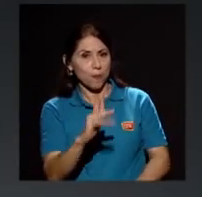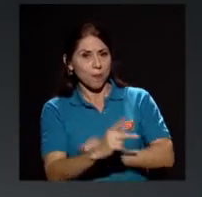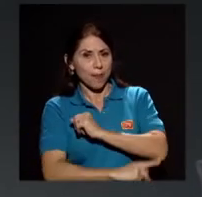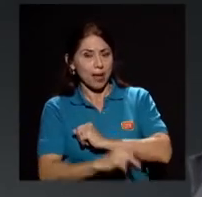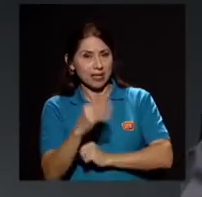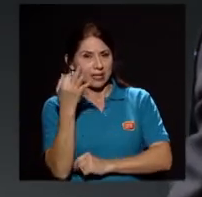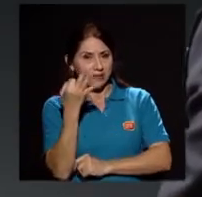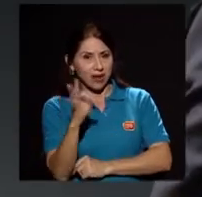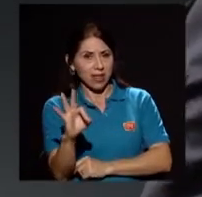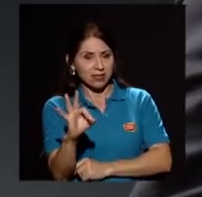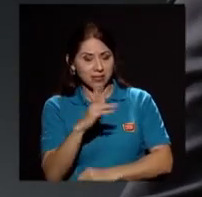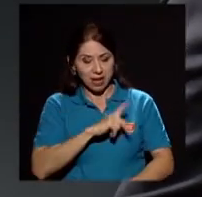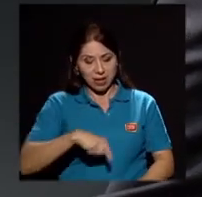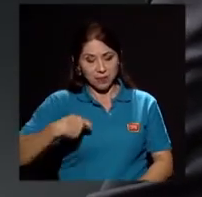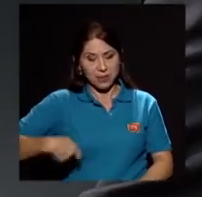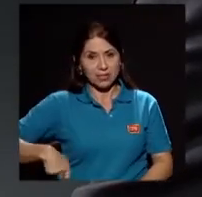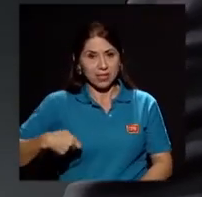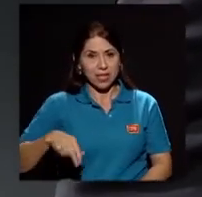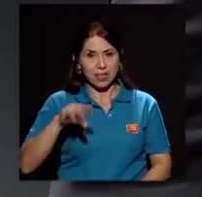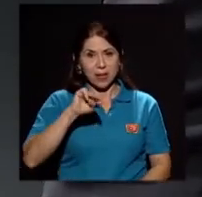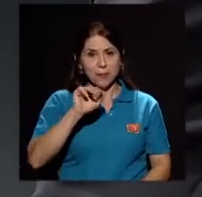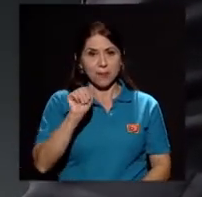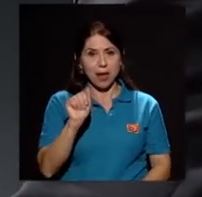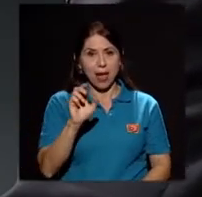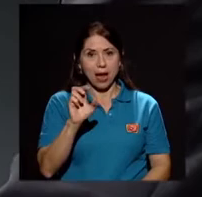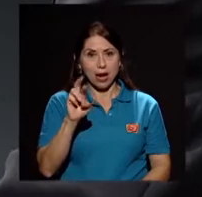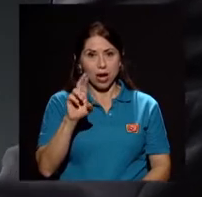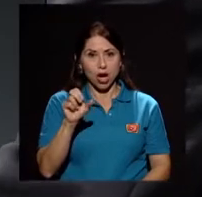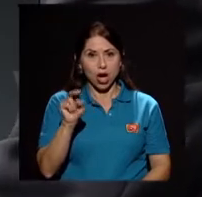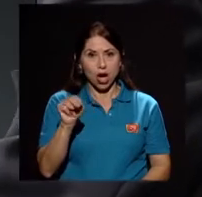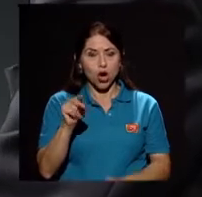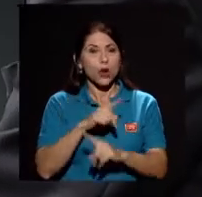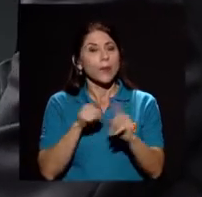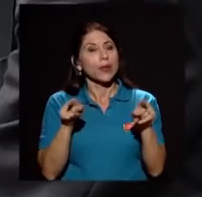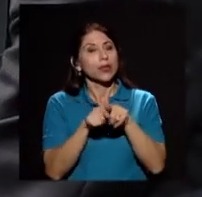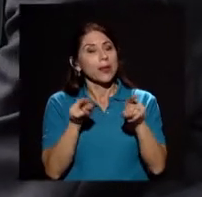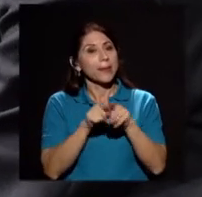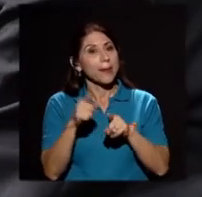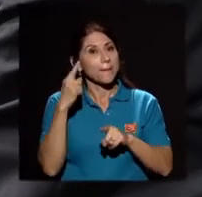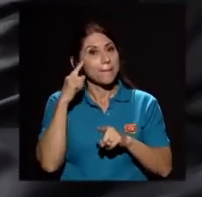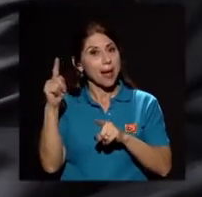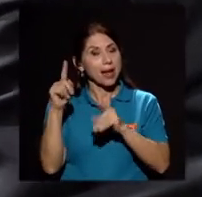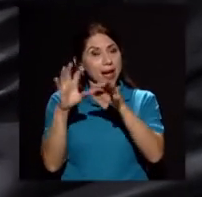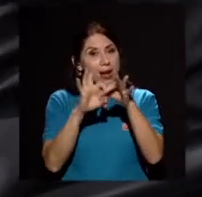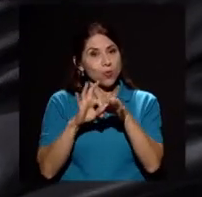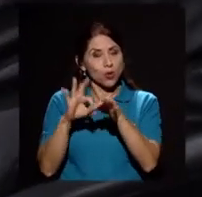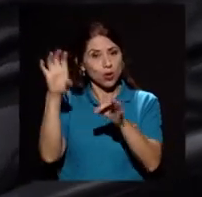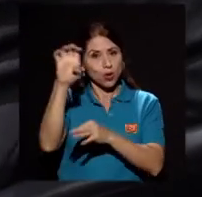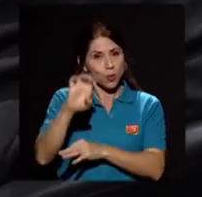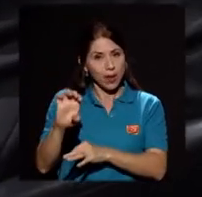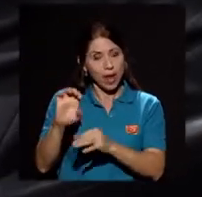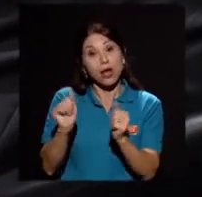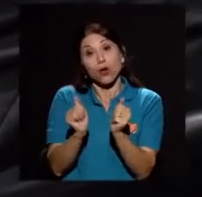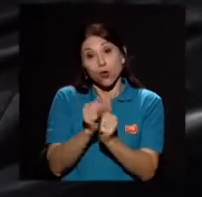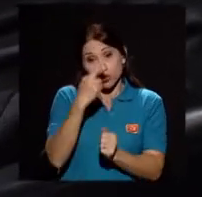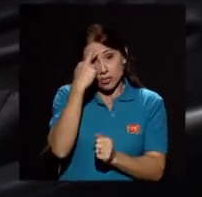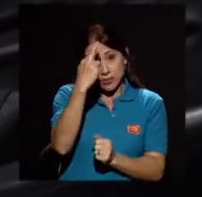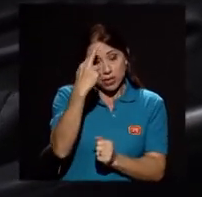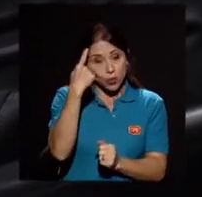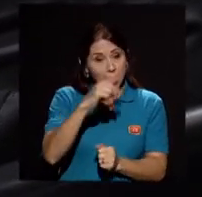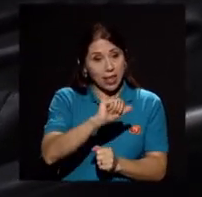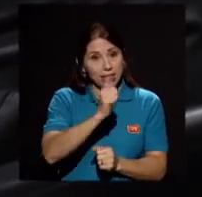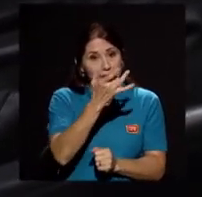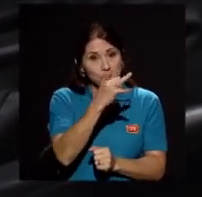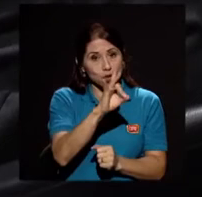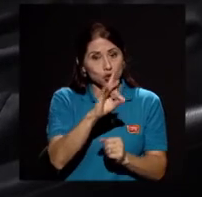también para la unión europea con respeto para los otros 18 miembros pero hay